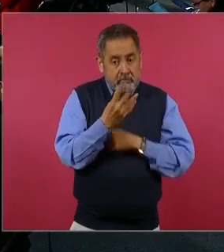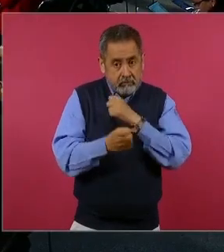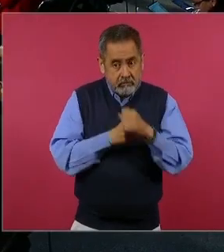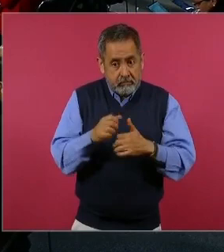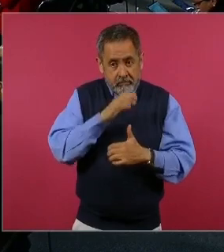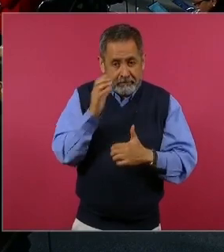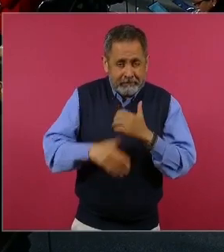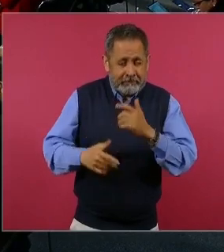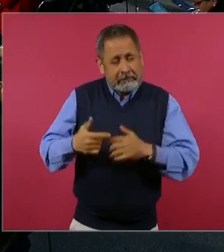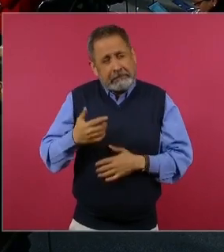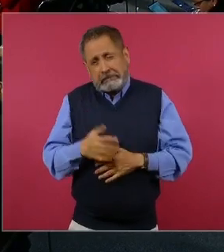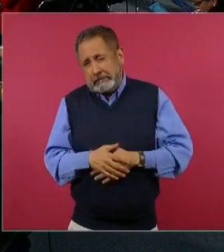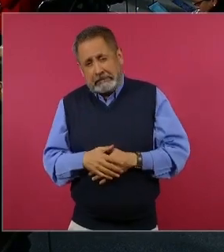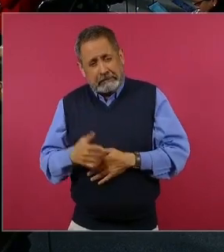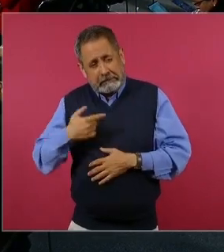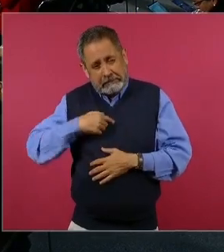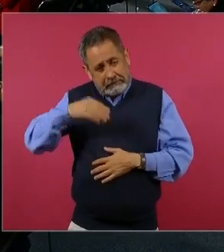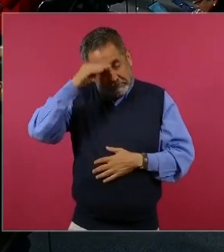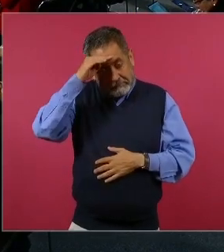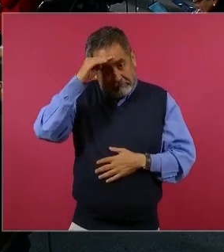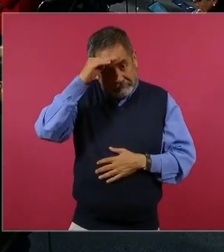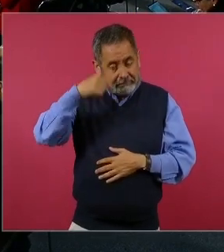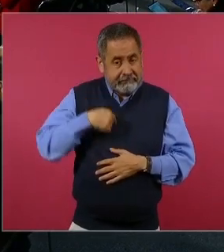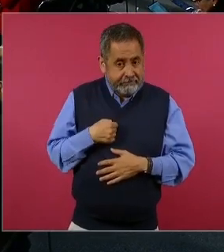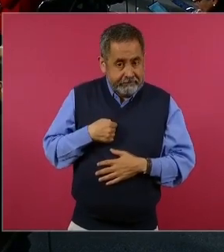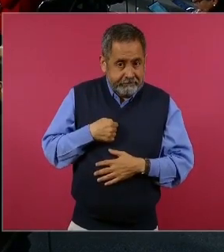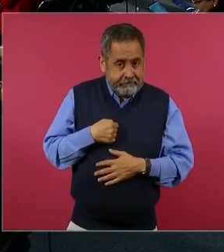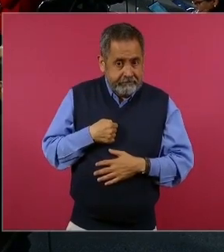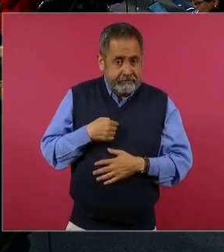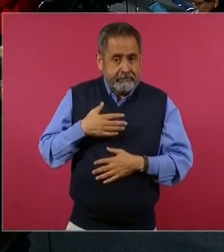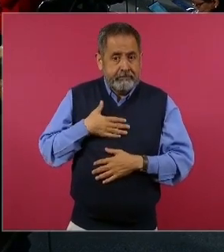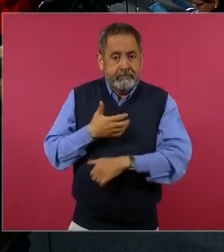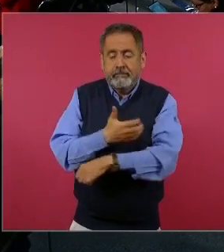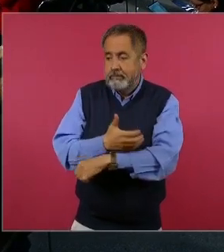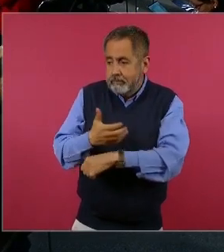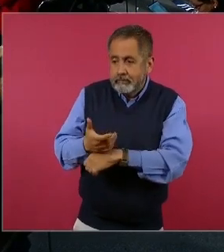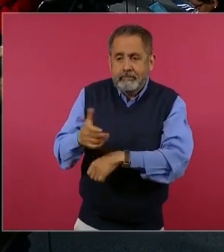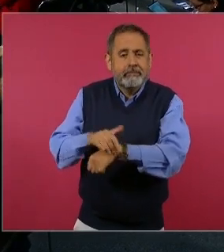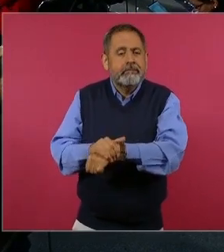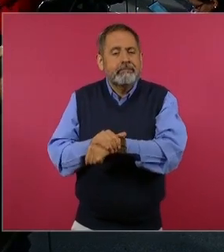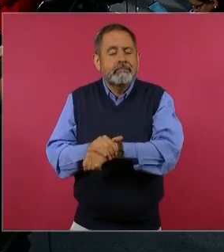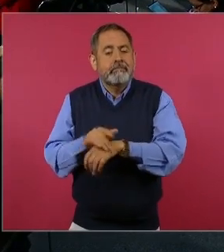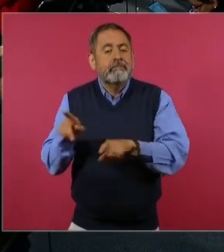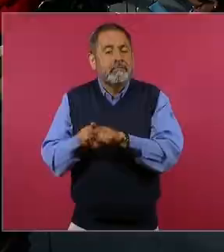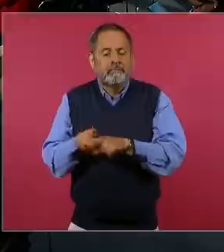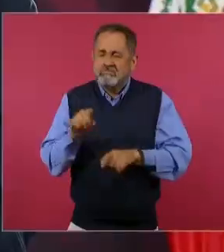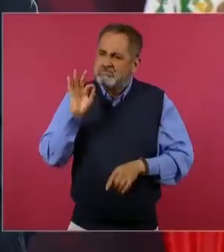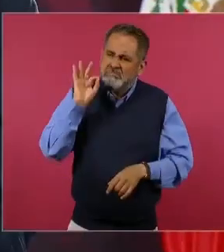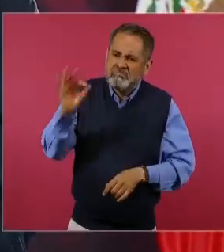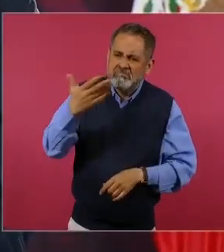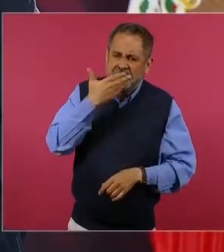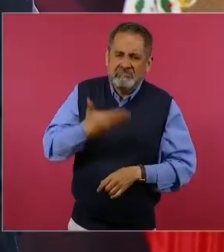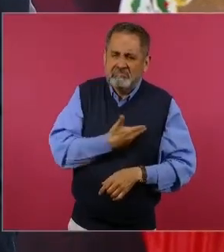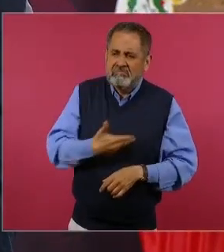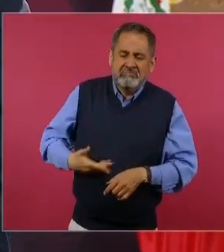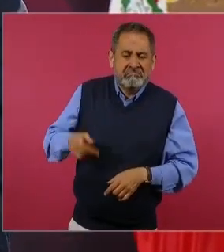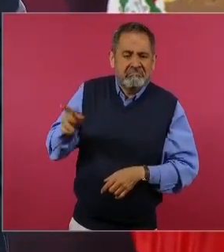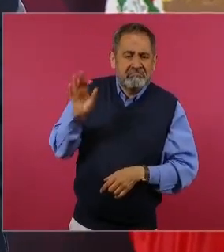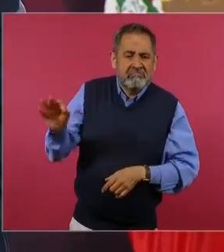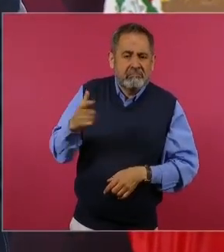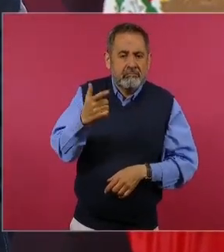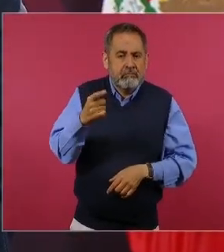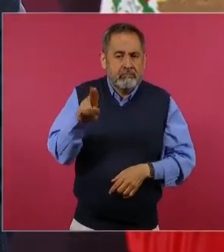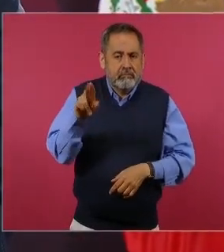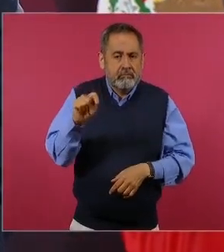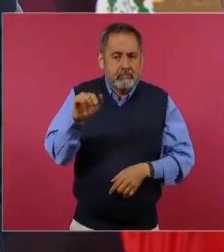Imagínense, pienso nada más en mi compañero, amigo, gran presidente,